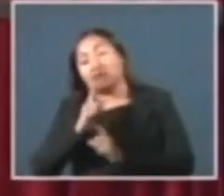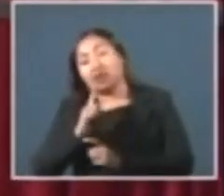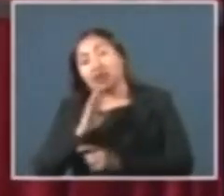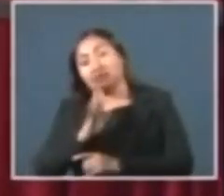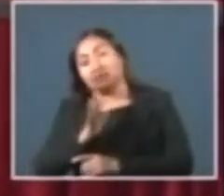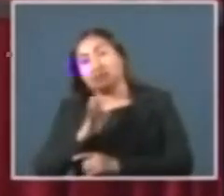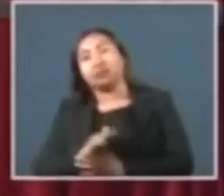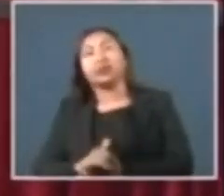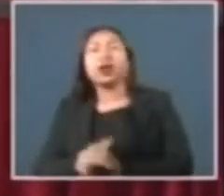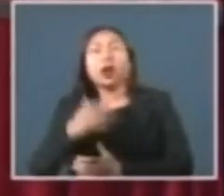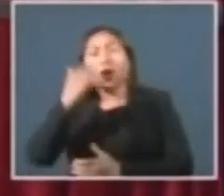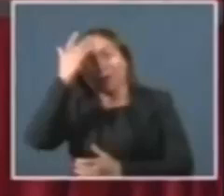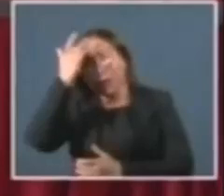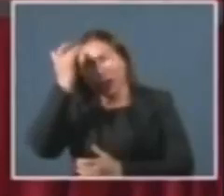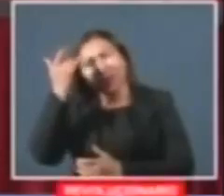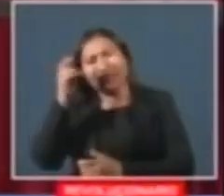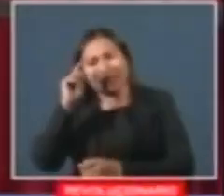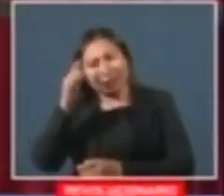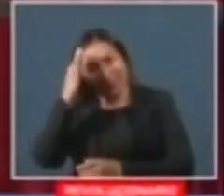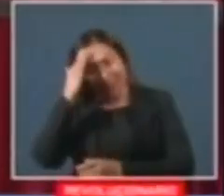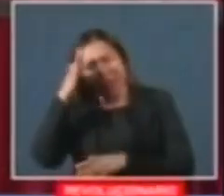¿Y saben por qué yo tengo que hablar?